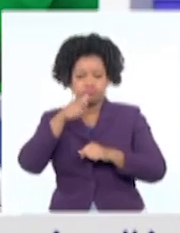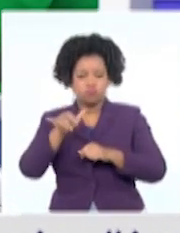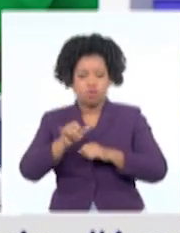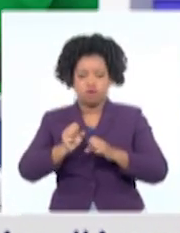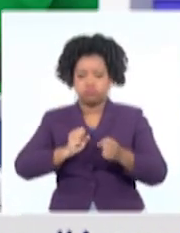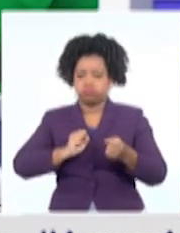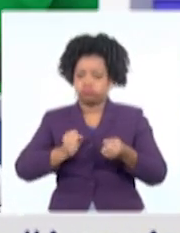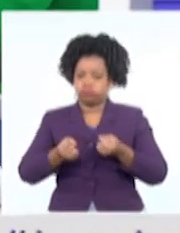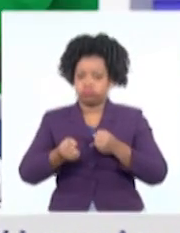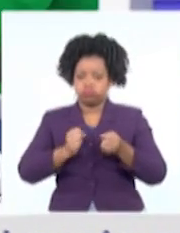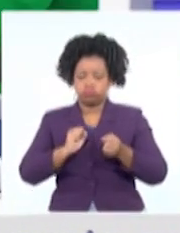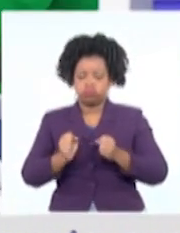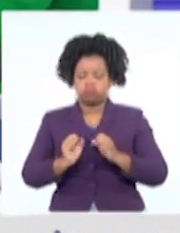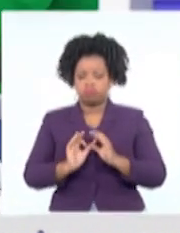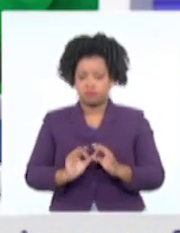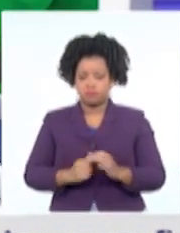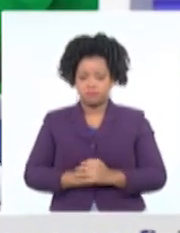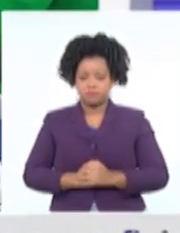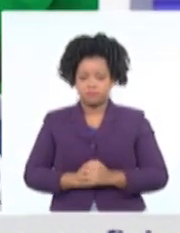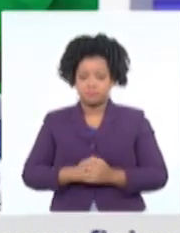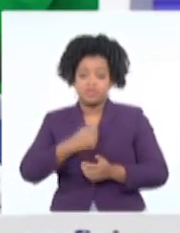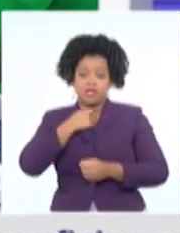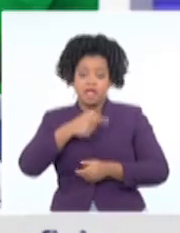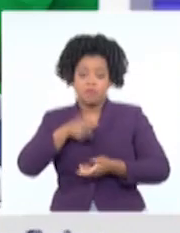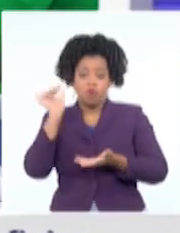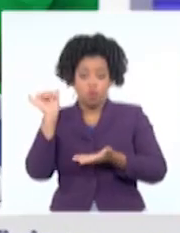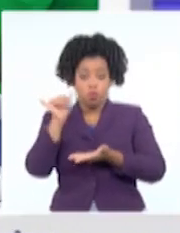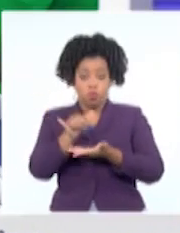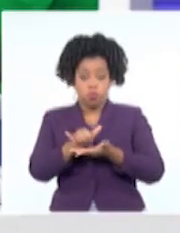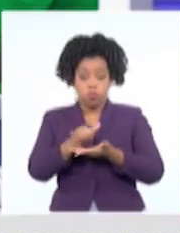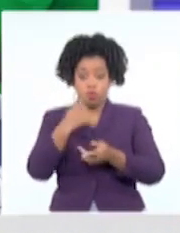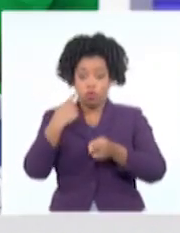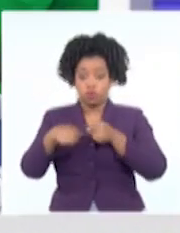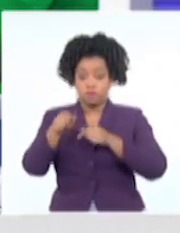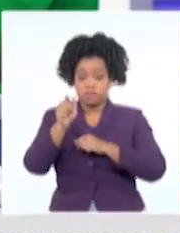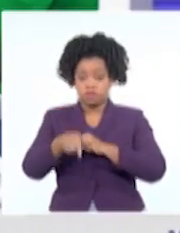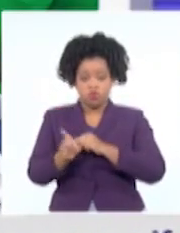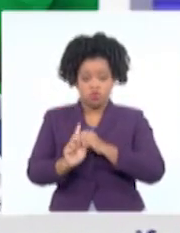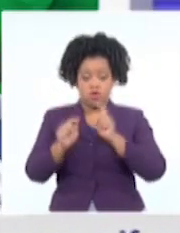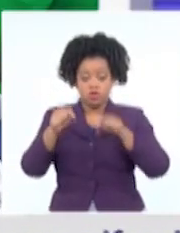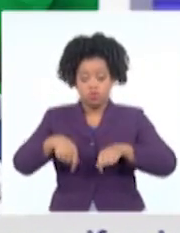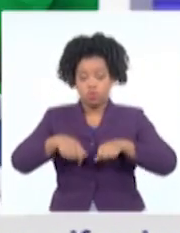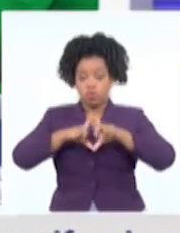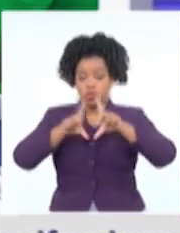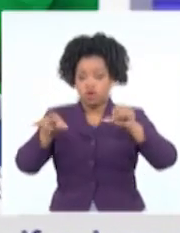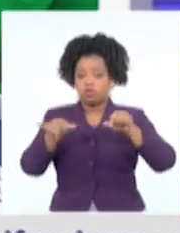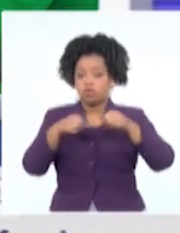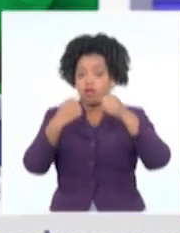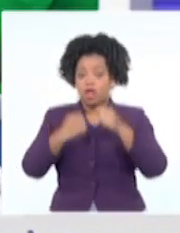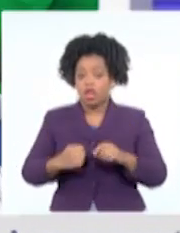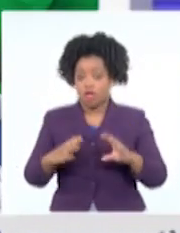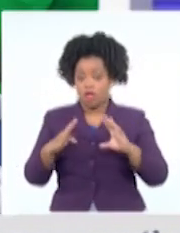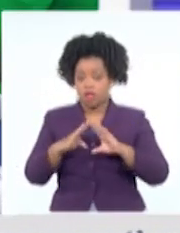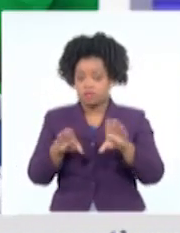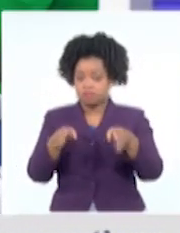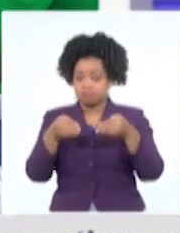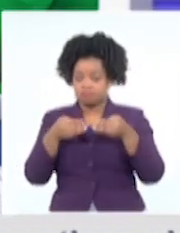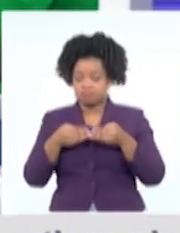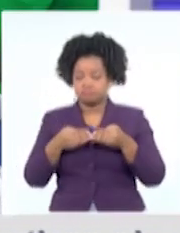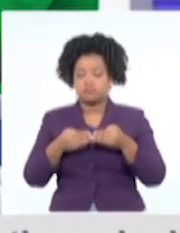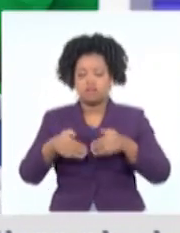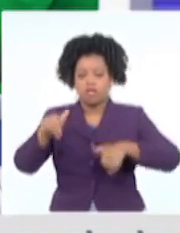cuarentena de los viajeros que vienen del exterior, es de aquí mismo del país. Reitero, es un laboratorio que se pueden